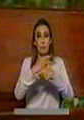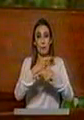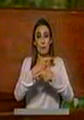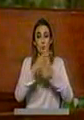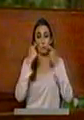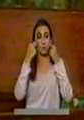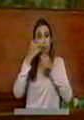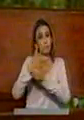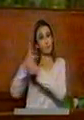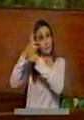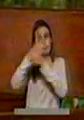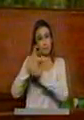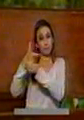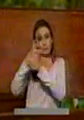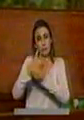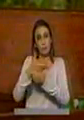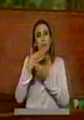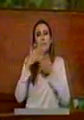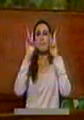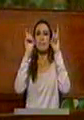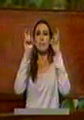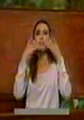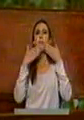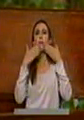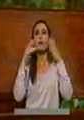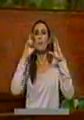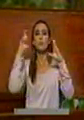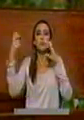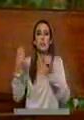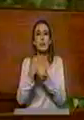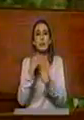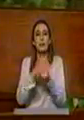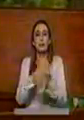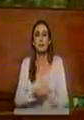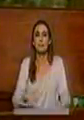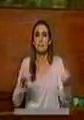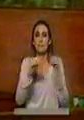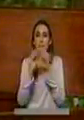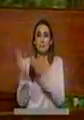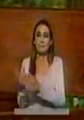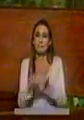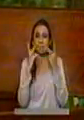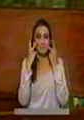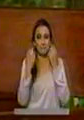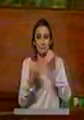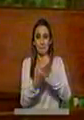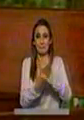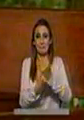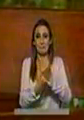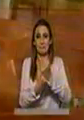para conocer y ponernos en contexto sobre cómo se está trabajando para fortalecer el turismo interno.